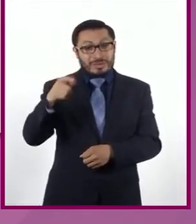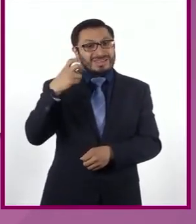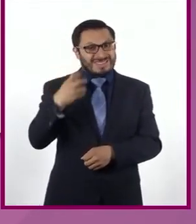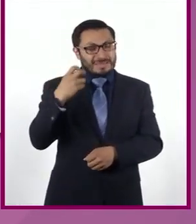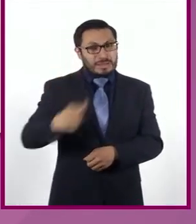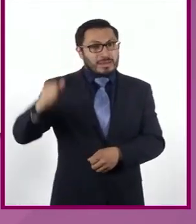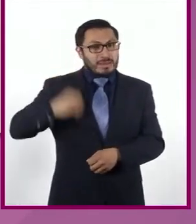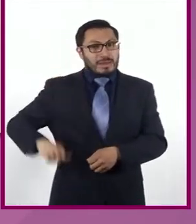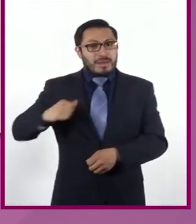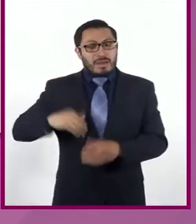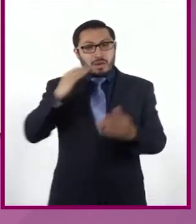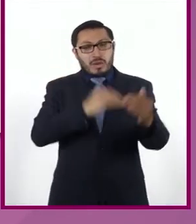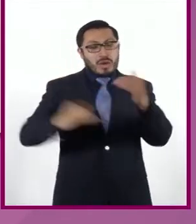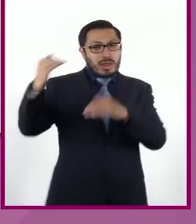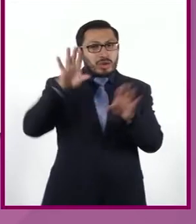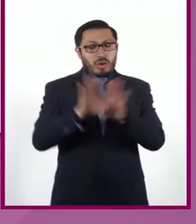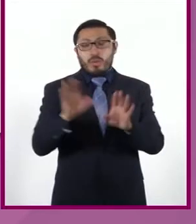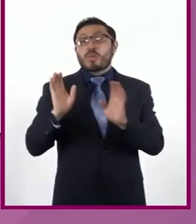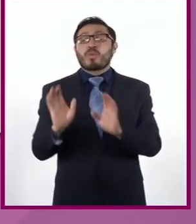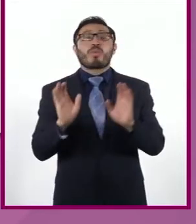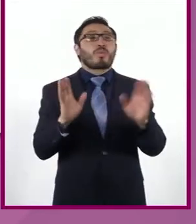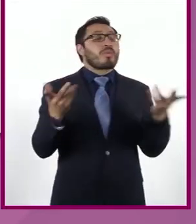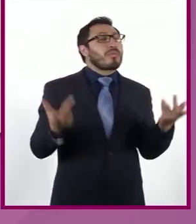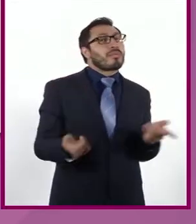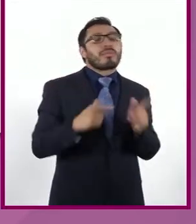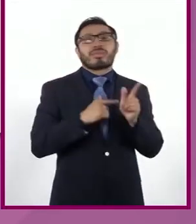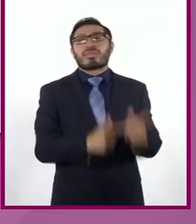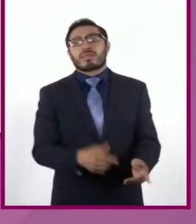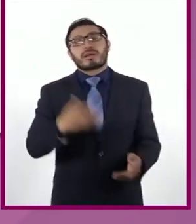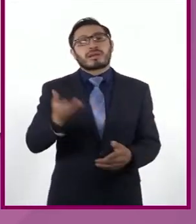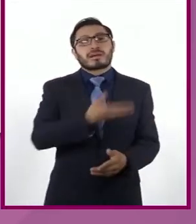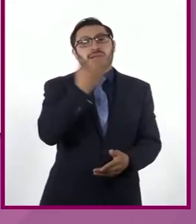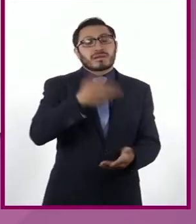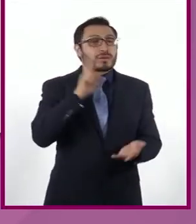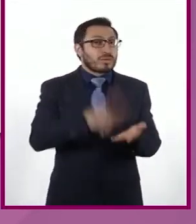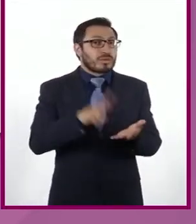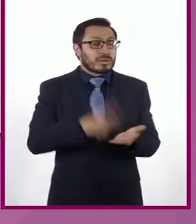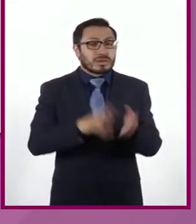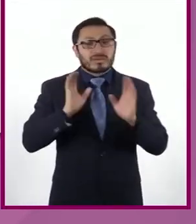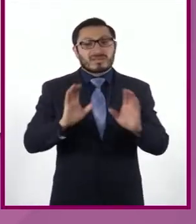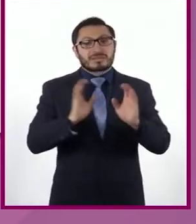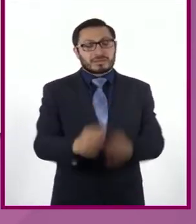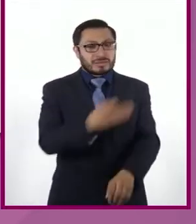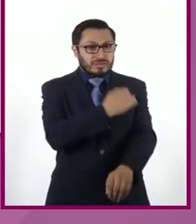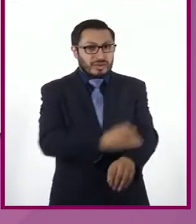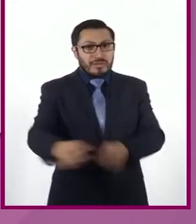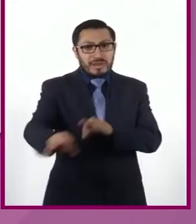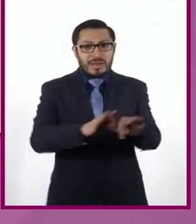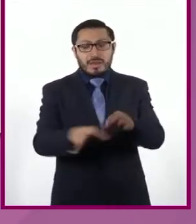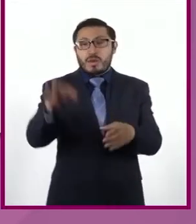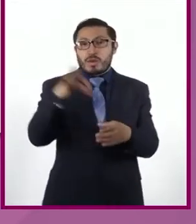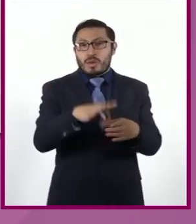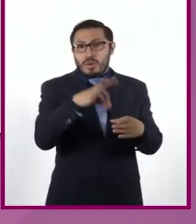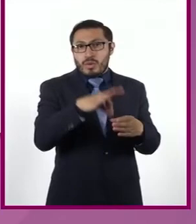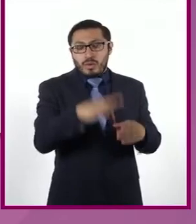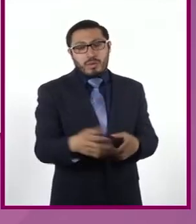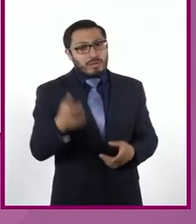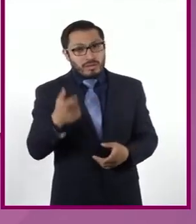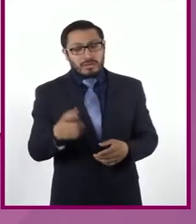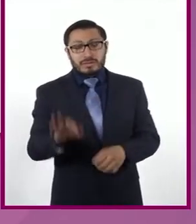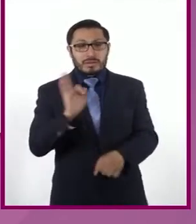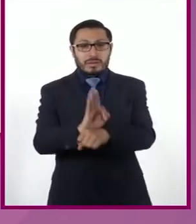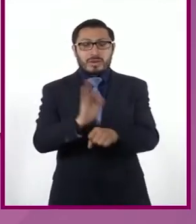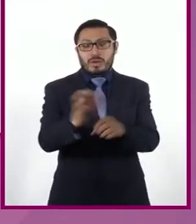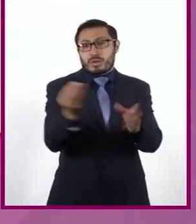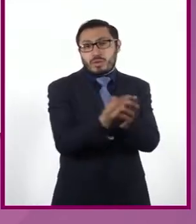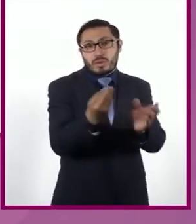se convirtió en una clase conservadora que promovió los valores, la familia, el trabajo y el ahorro. Defendió la propiedad